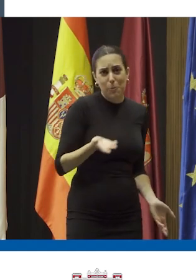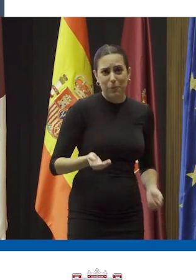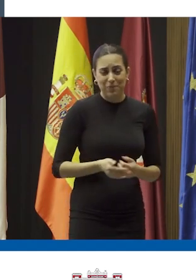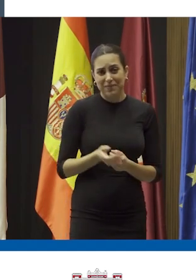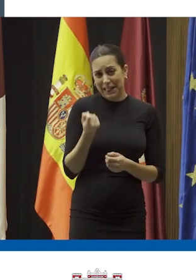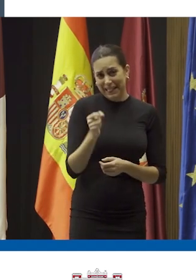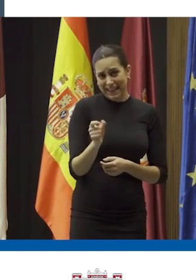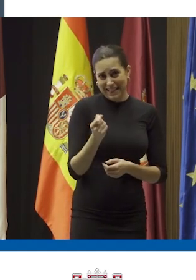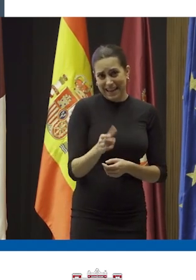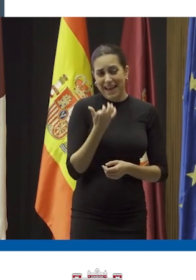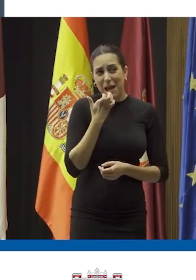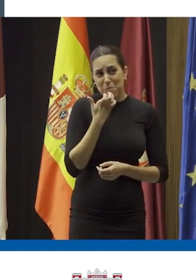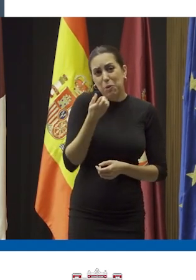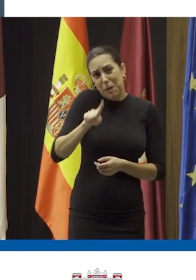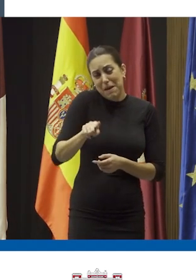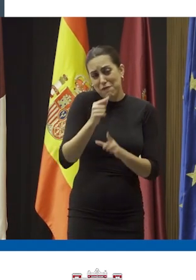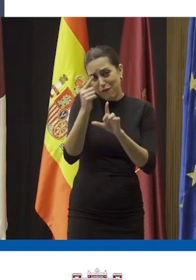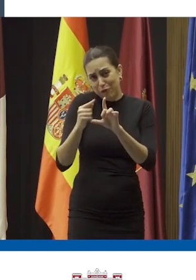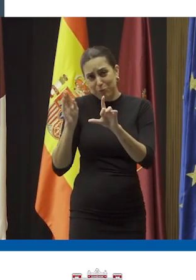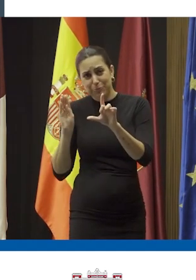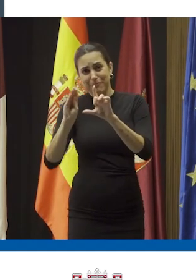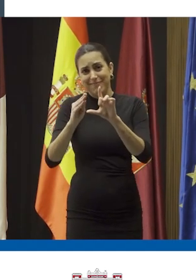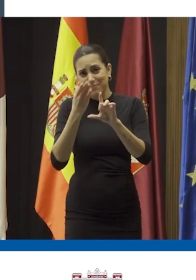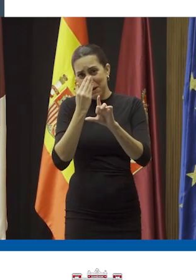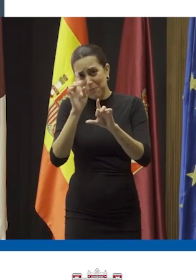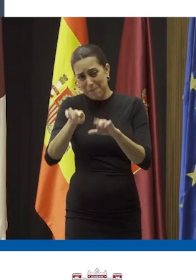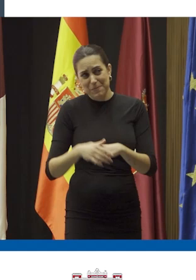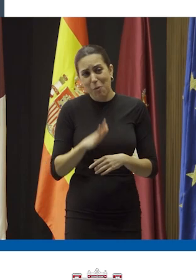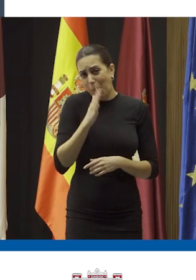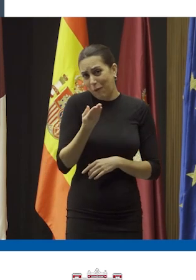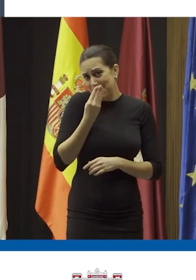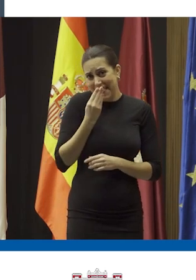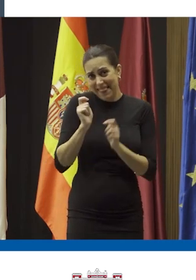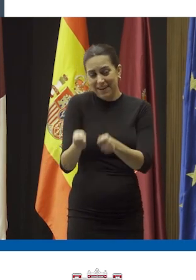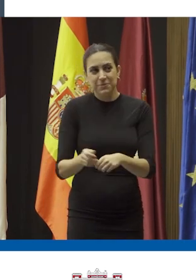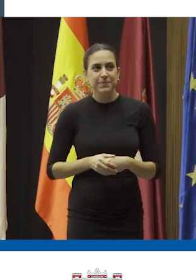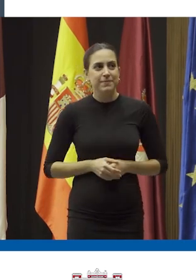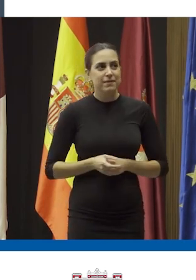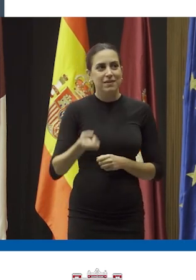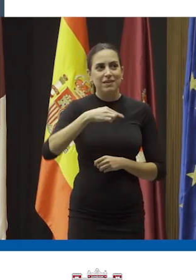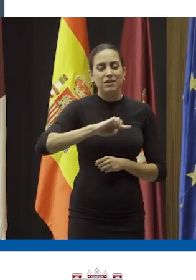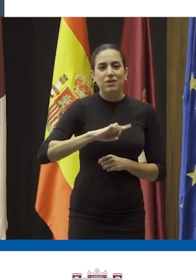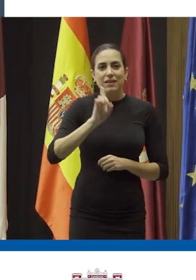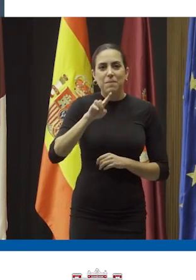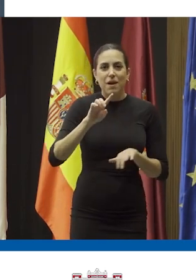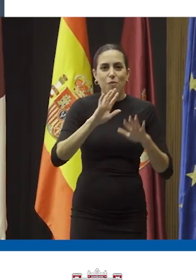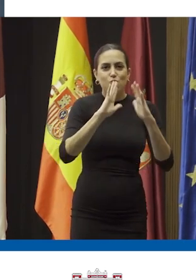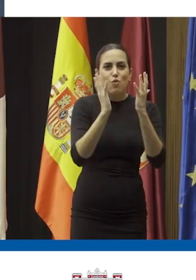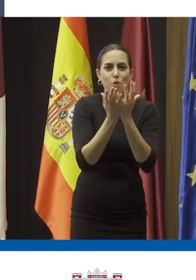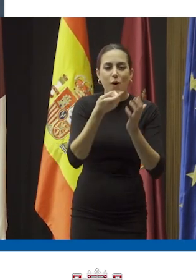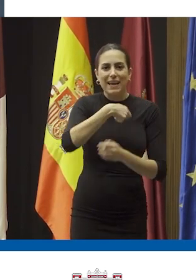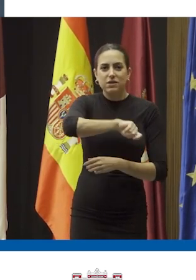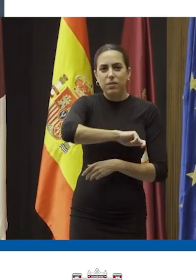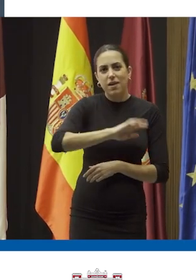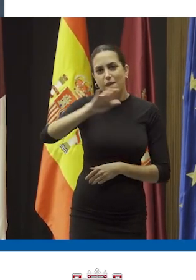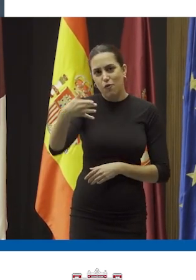en el mismo ejemplo, ahí lo pone. ¿Ve? Bueno, tenemos no solamente el mundo ajeno a España, tenemos